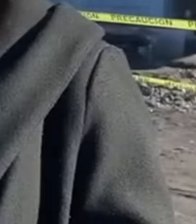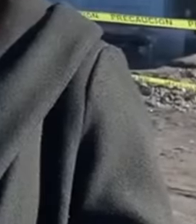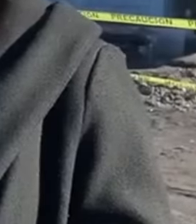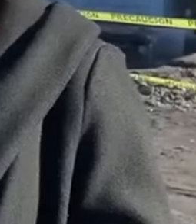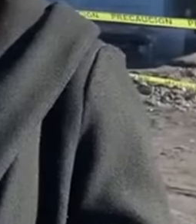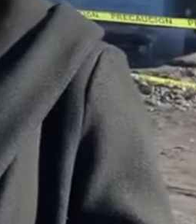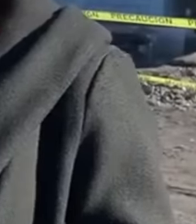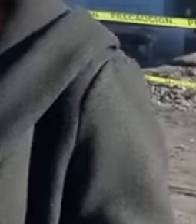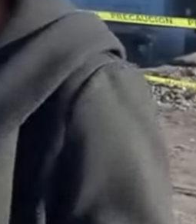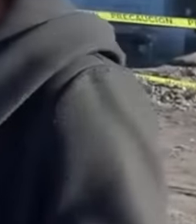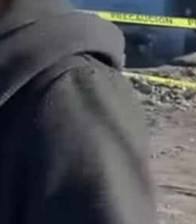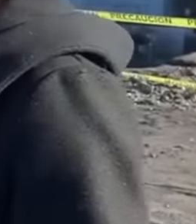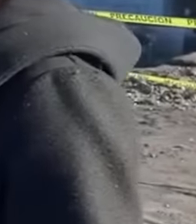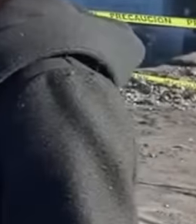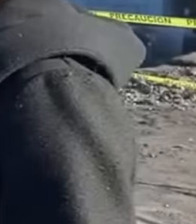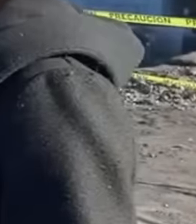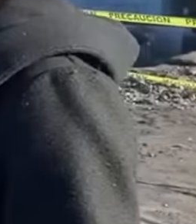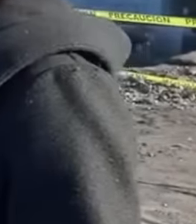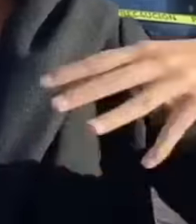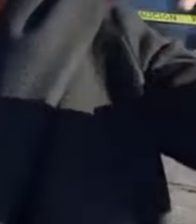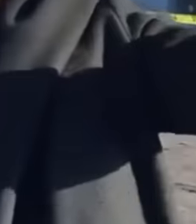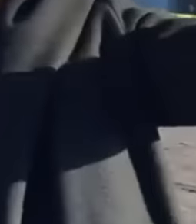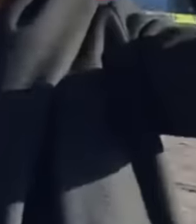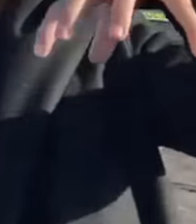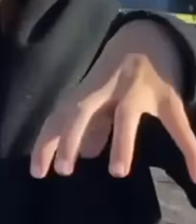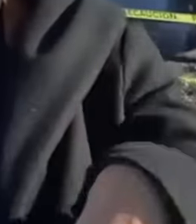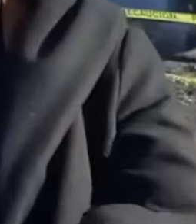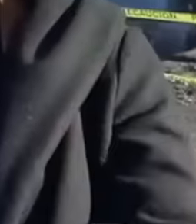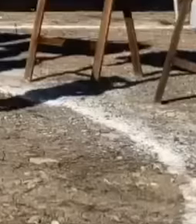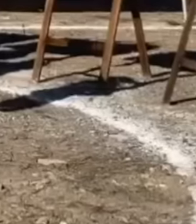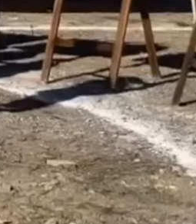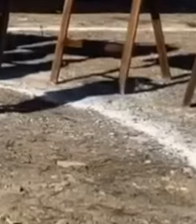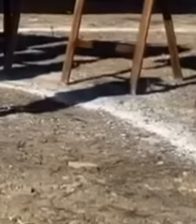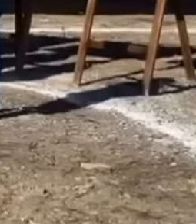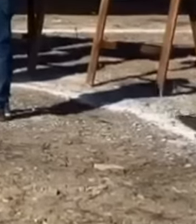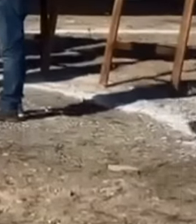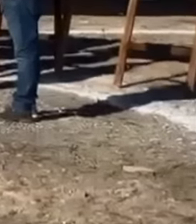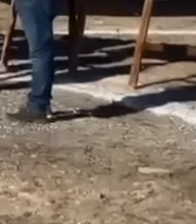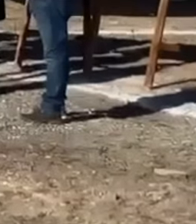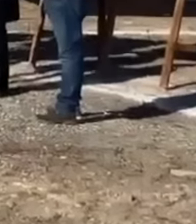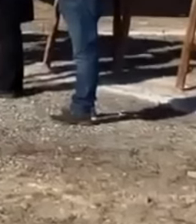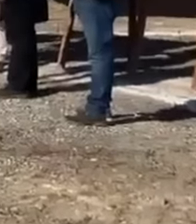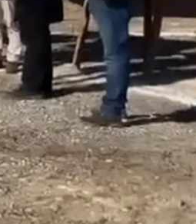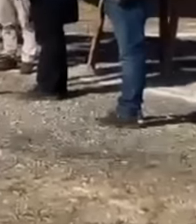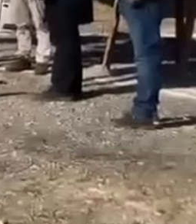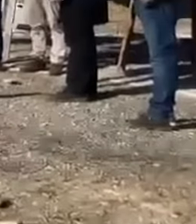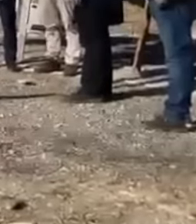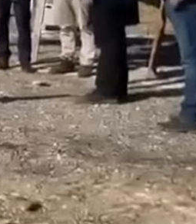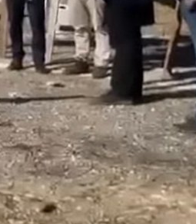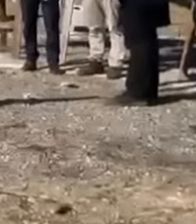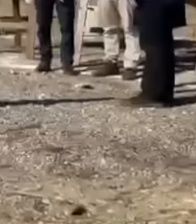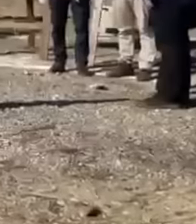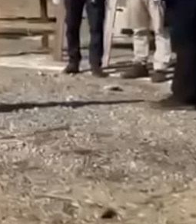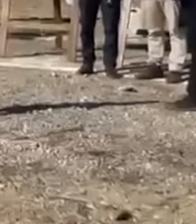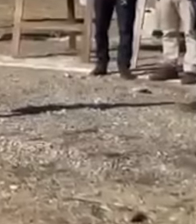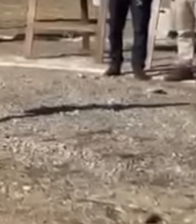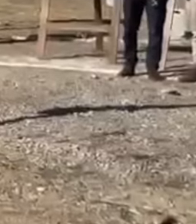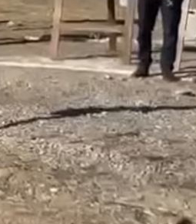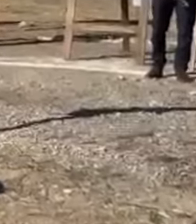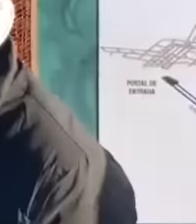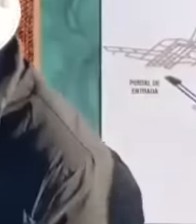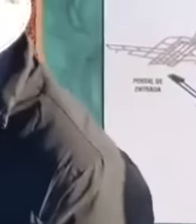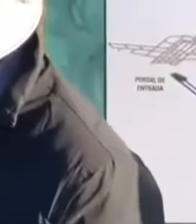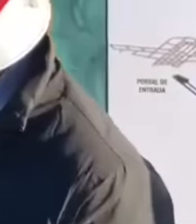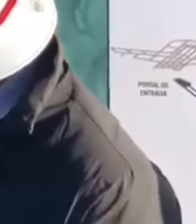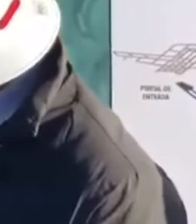hoy tenemos en el caso del rescate, que tiene que ver con unos tiros verticales para llegar